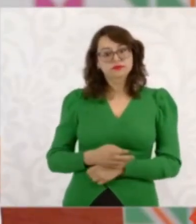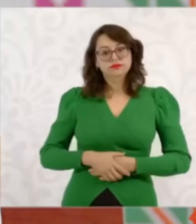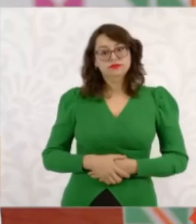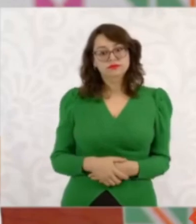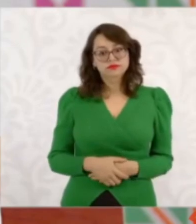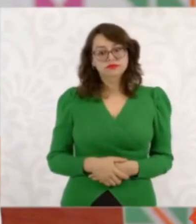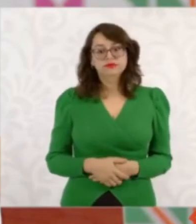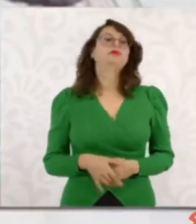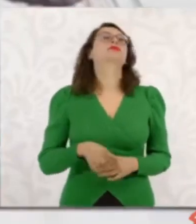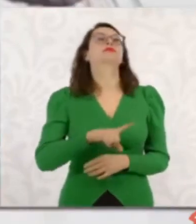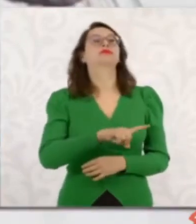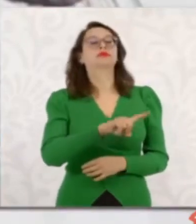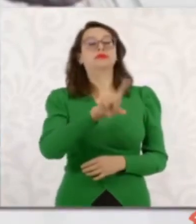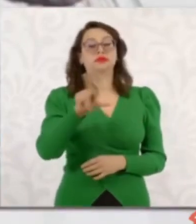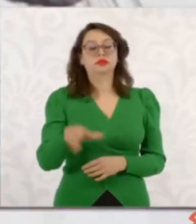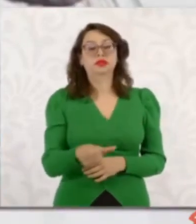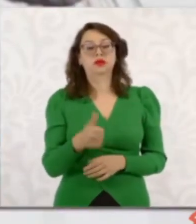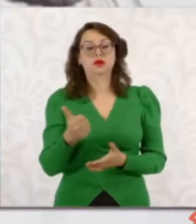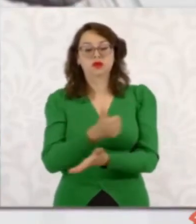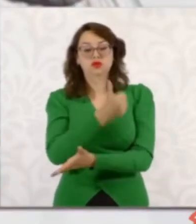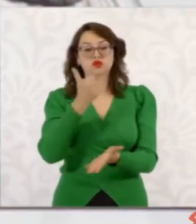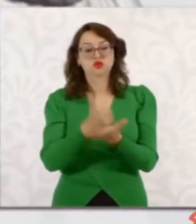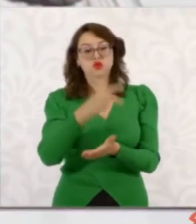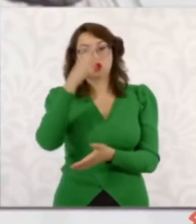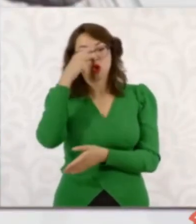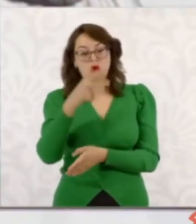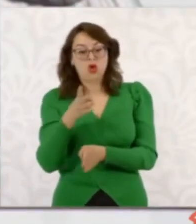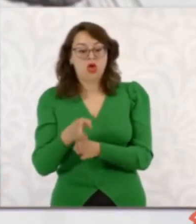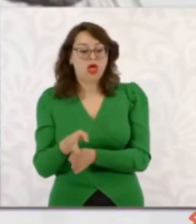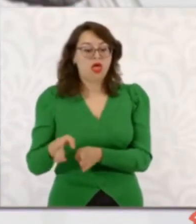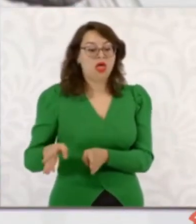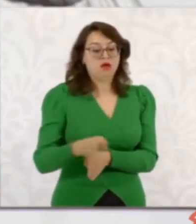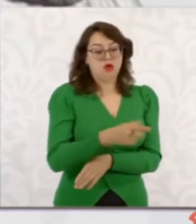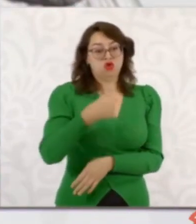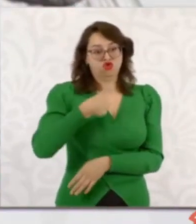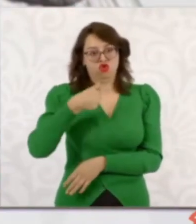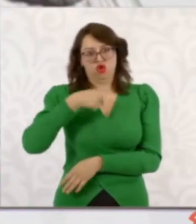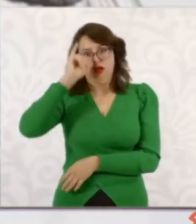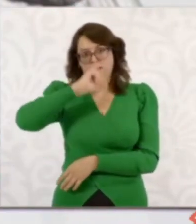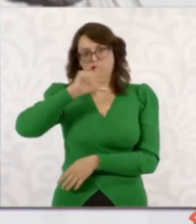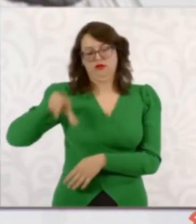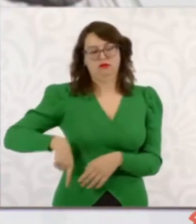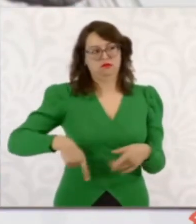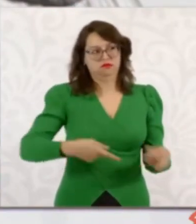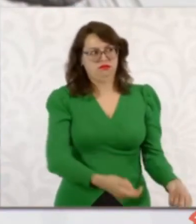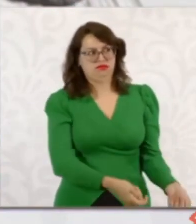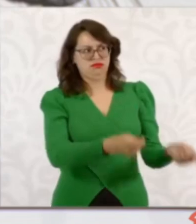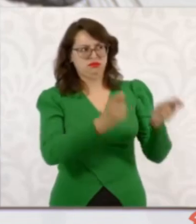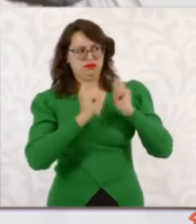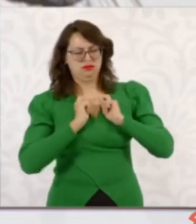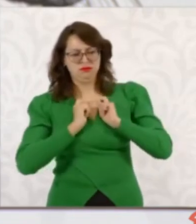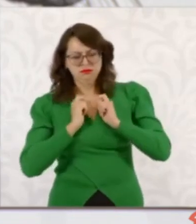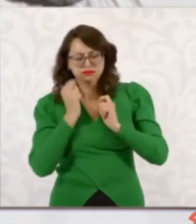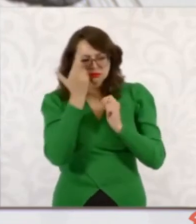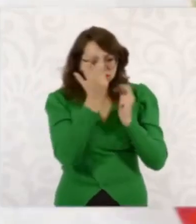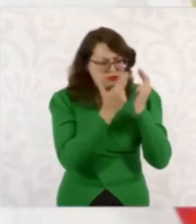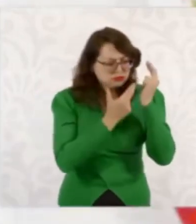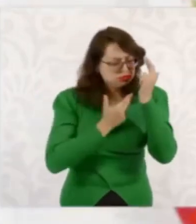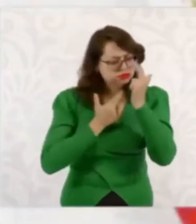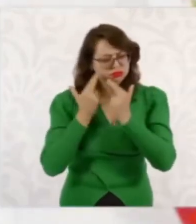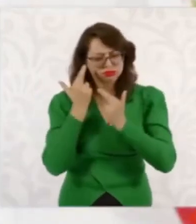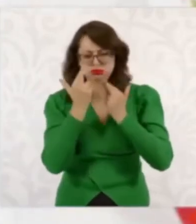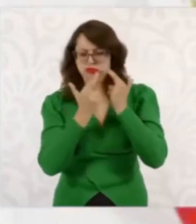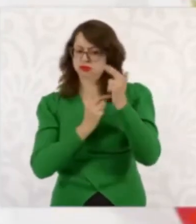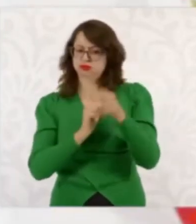cuando nosotros recibimos, pues se hizo una revisión muy profunda y después tuvimos reuniones y reuniones